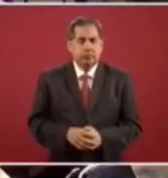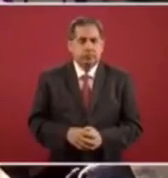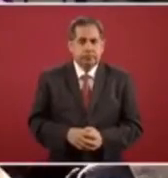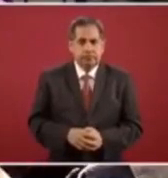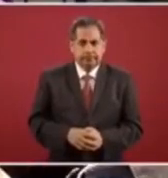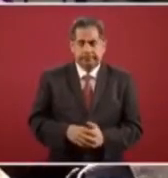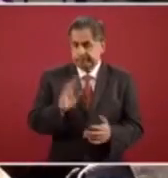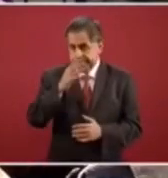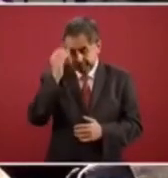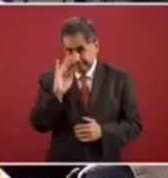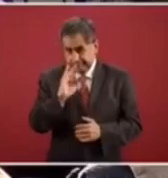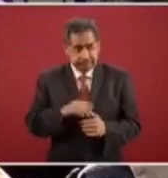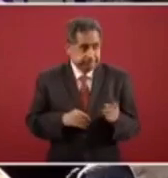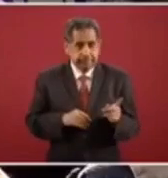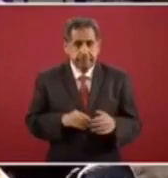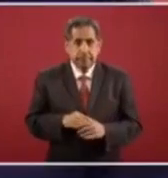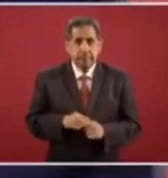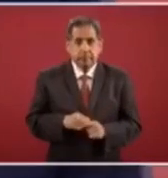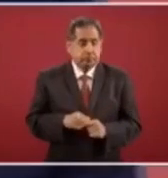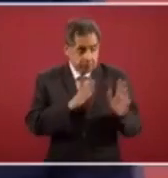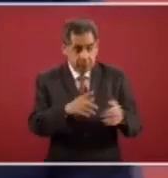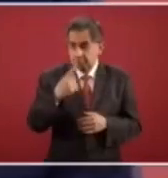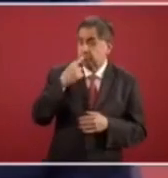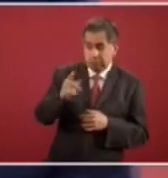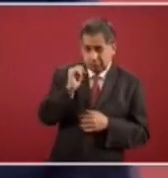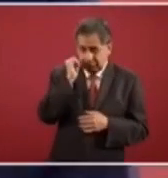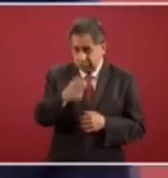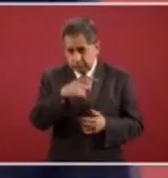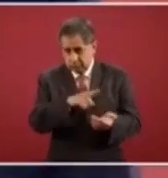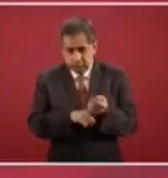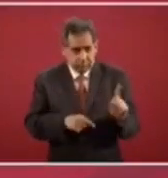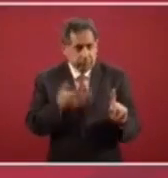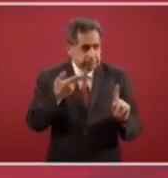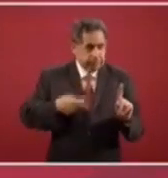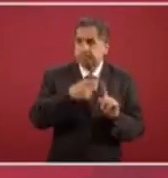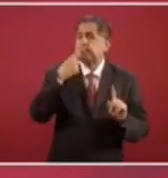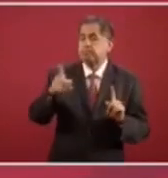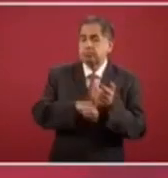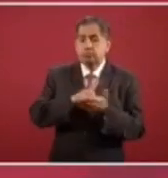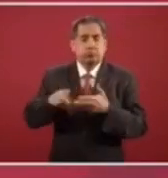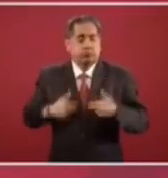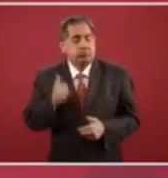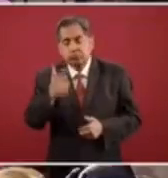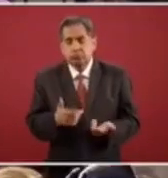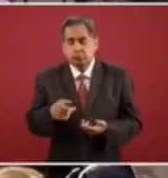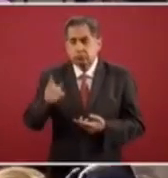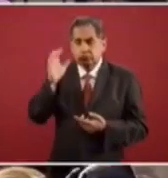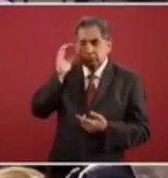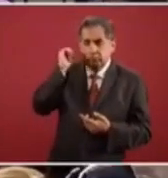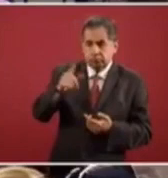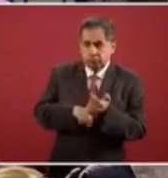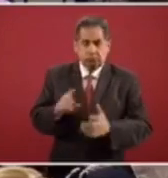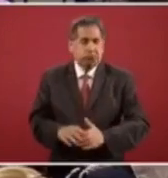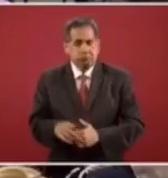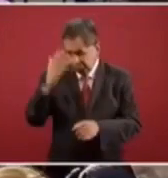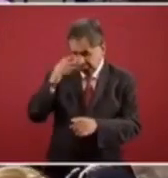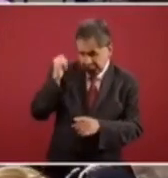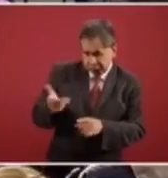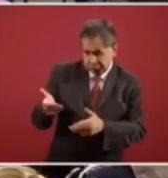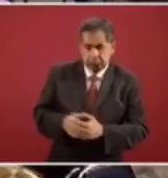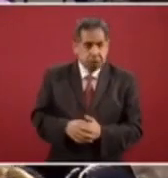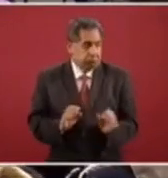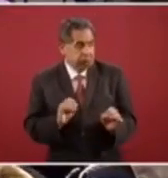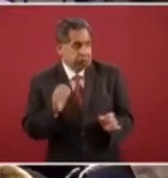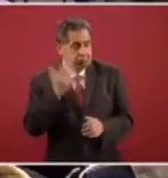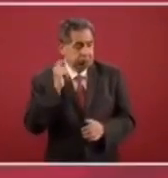con la ley. No sé si haya una denuncia de esta persona en derechos humanos, que tú tengas antecedentes.